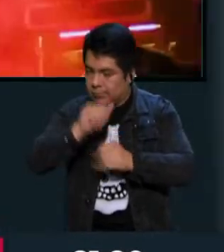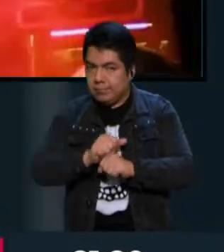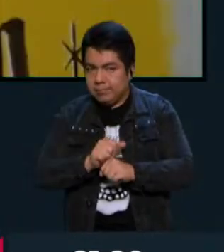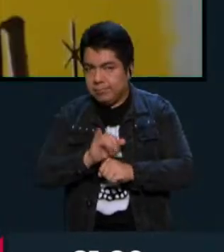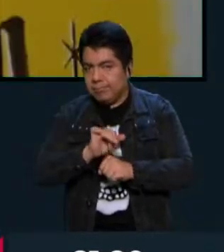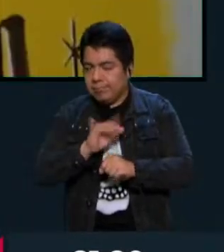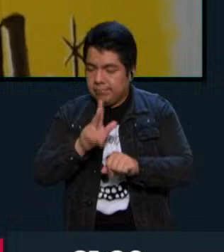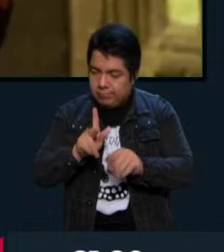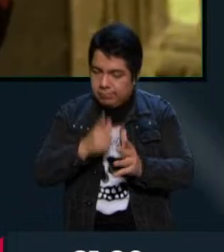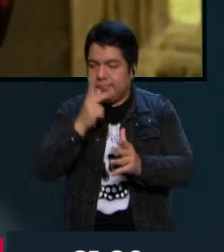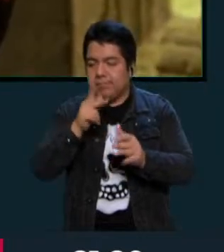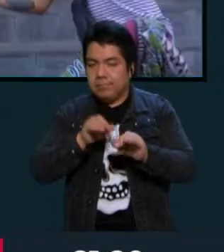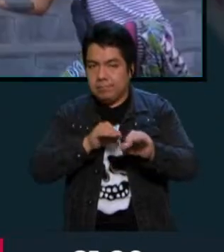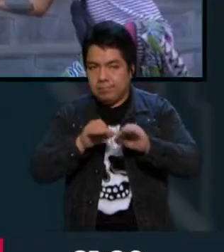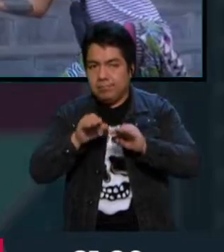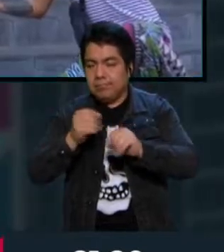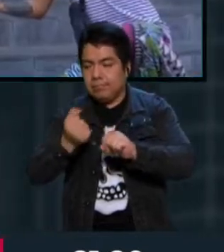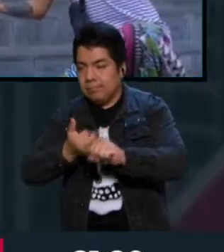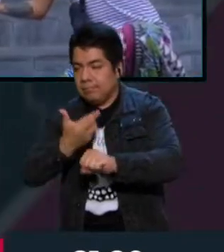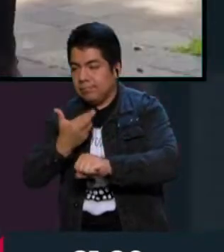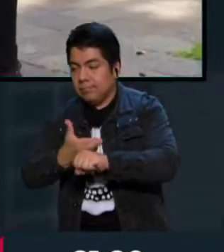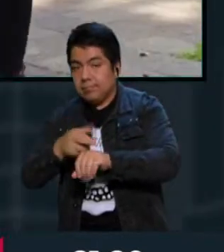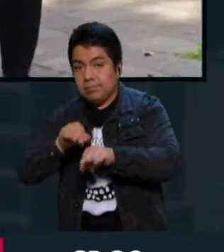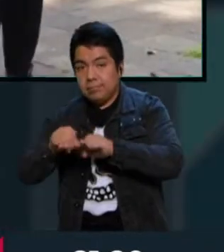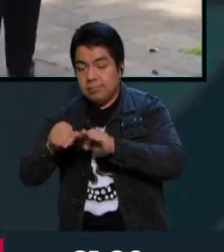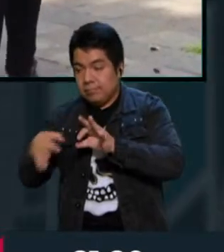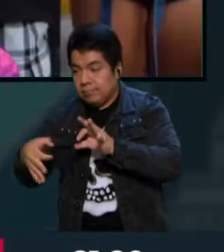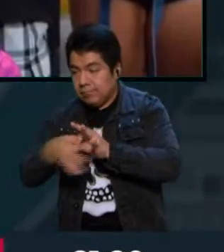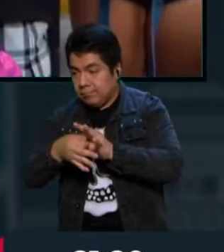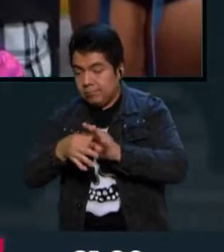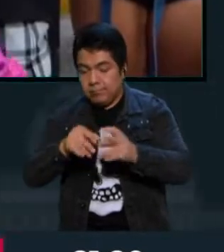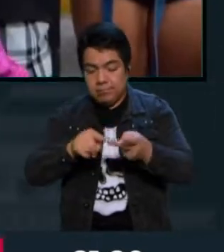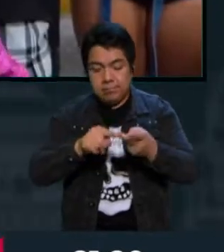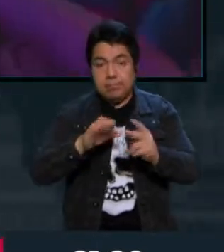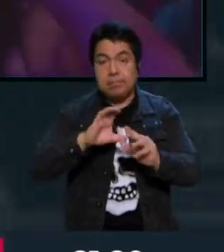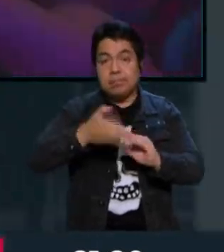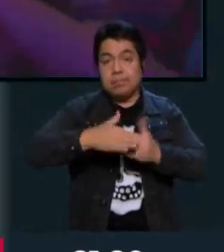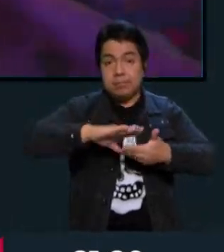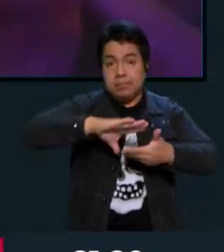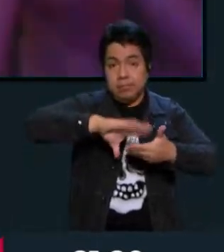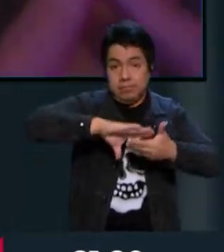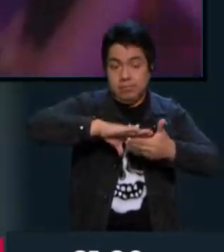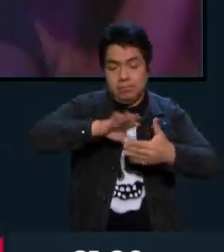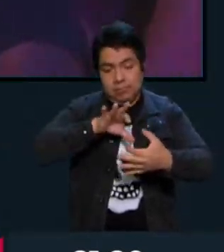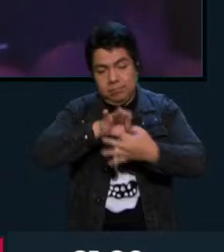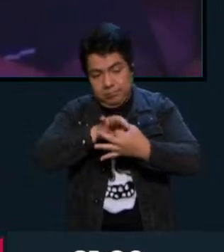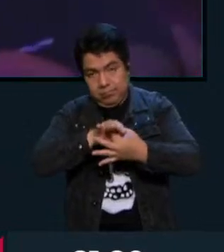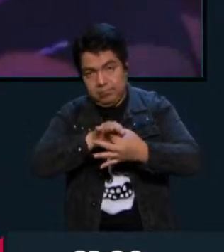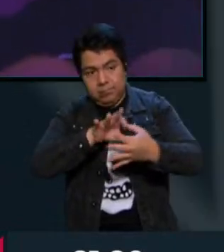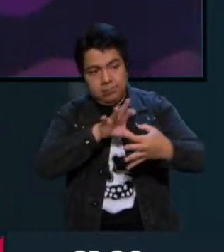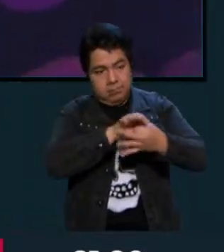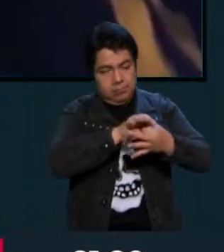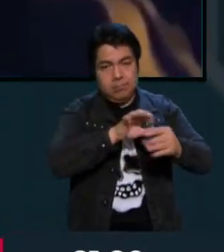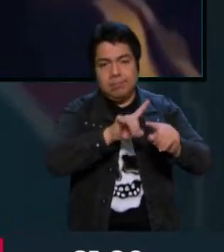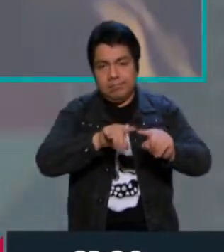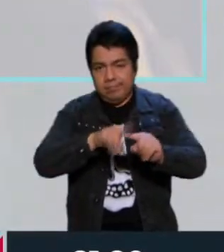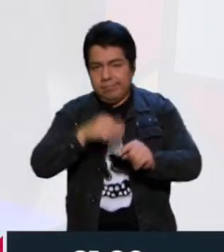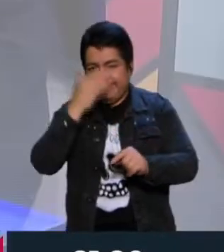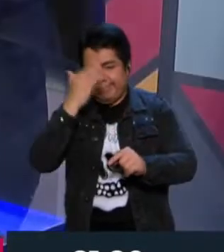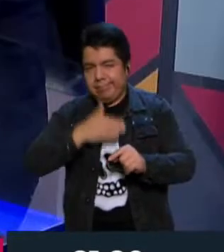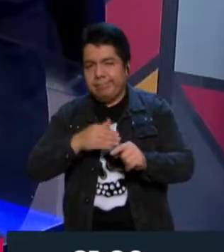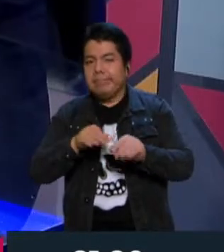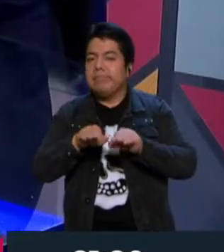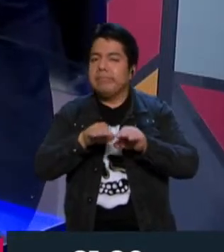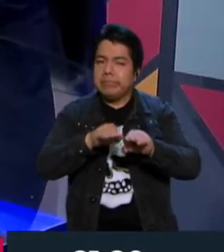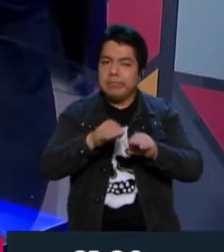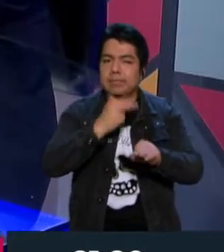otra vez, articular con la Secretaría del Trabajo, articular con la Comisión de Derechos Humanos, ¿no? Tienes razón, porque generalmente cuando se habla de